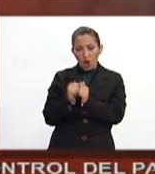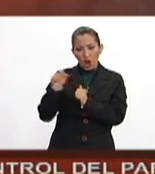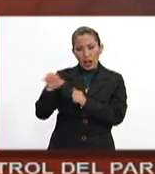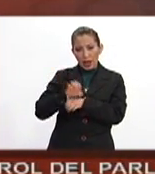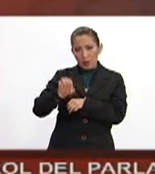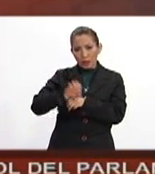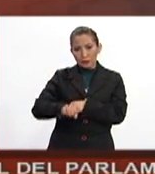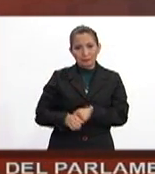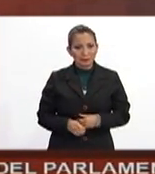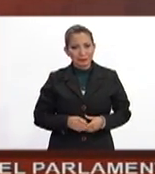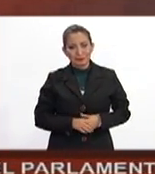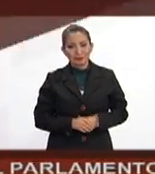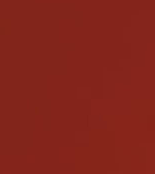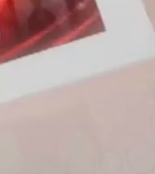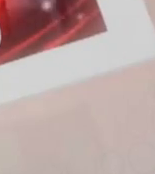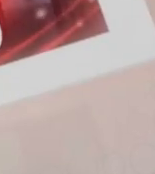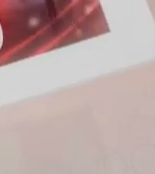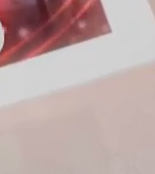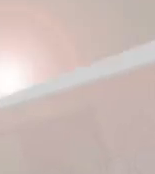con Ecuador.